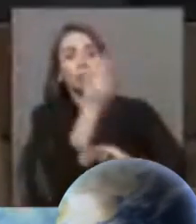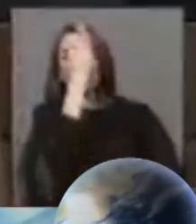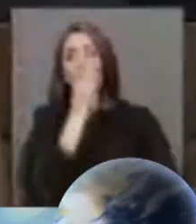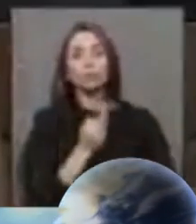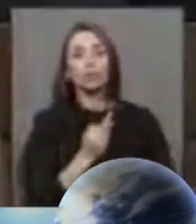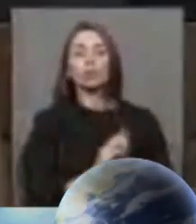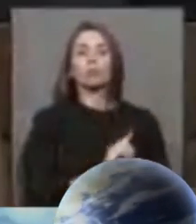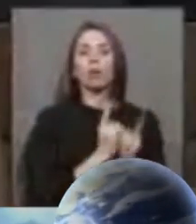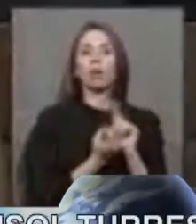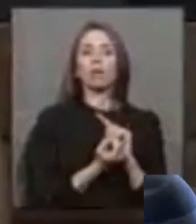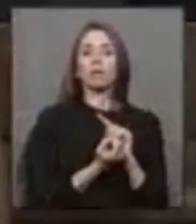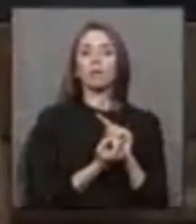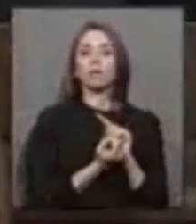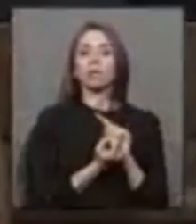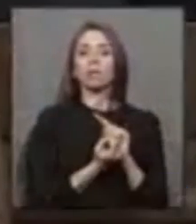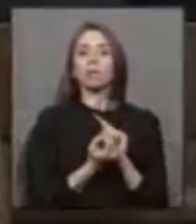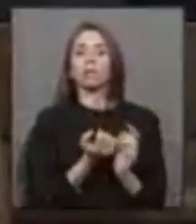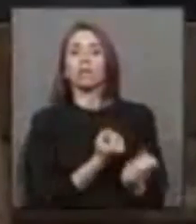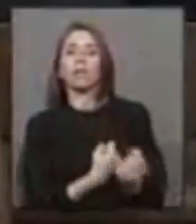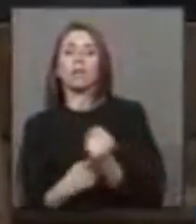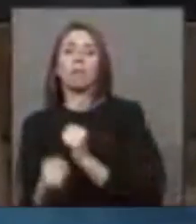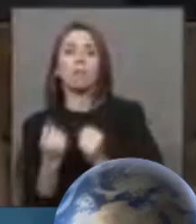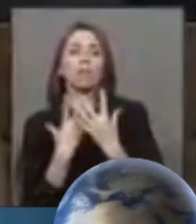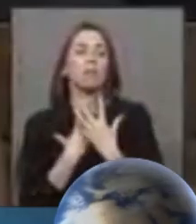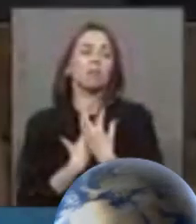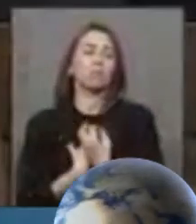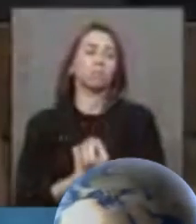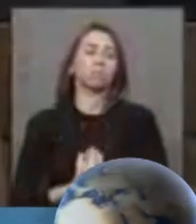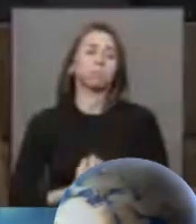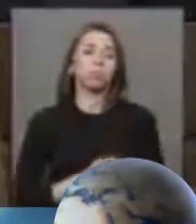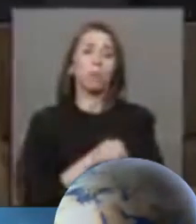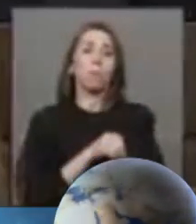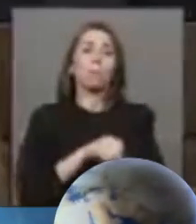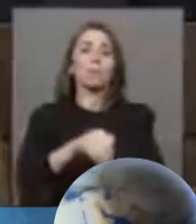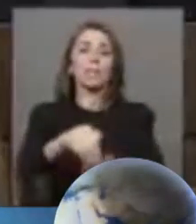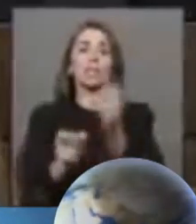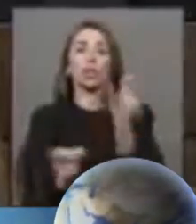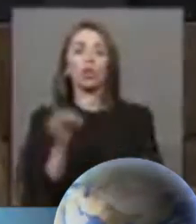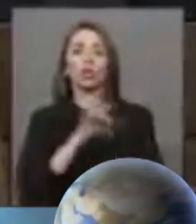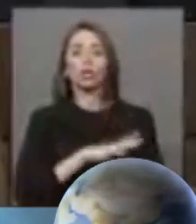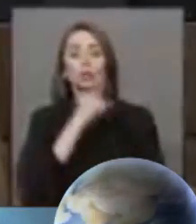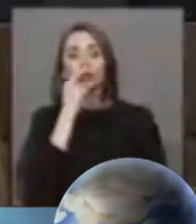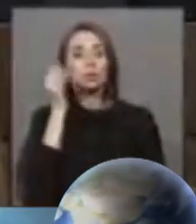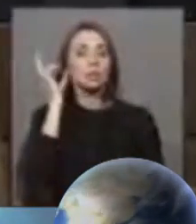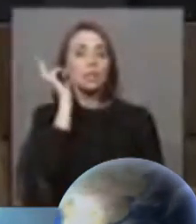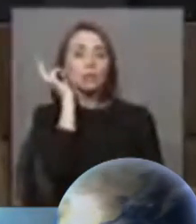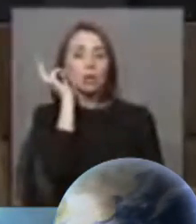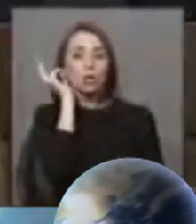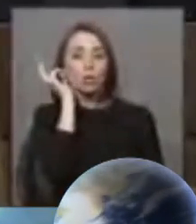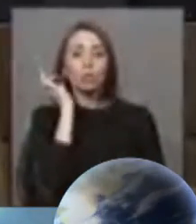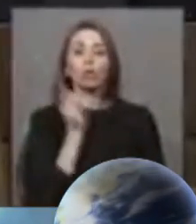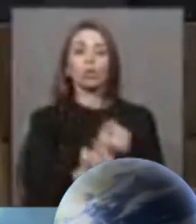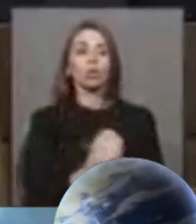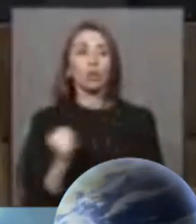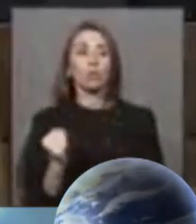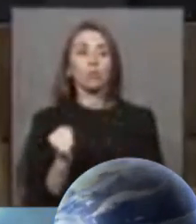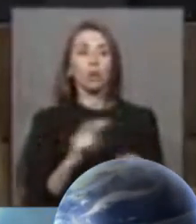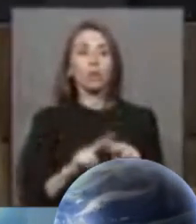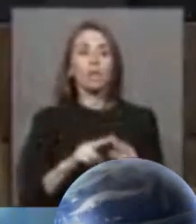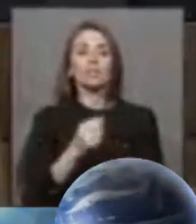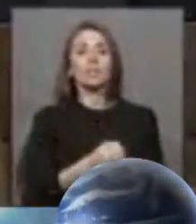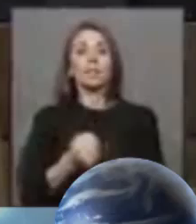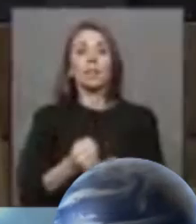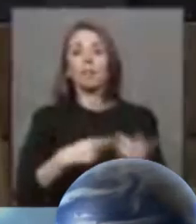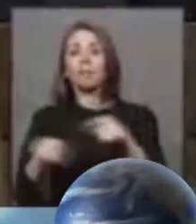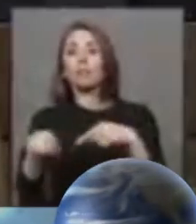funcionarios, tienen sumidos en la desesperanza a millones de chilenas y chilenos que hoy día no pueden realizar un sinnúmero